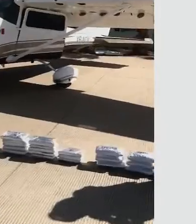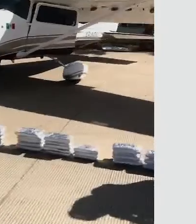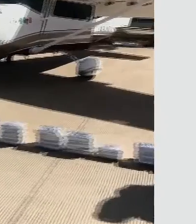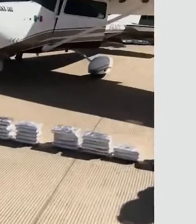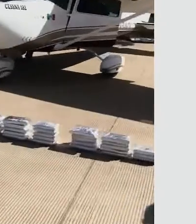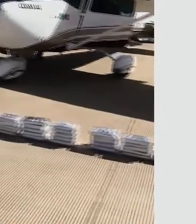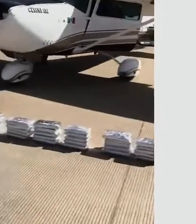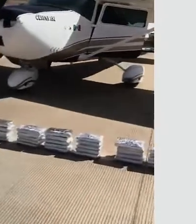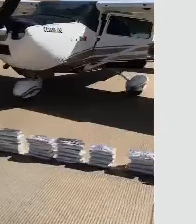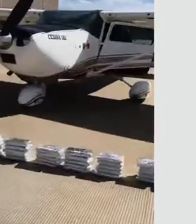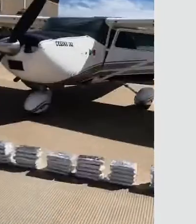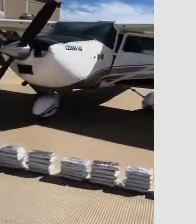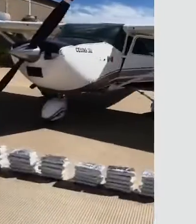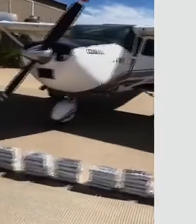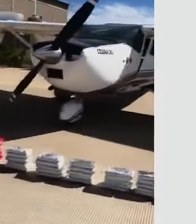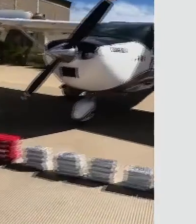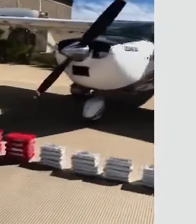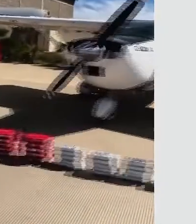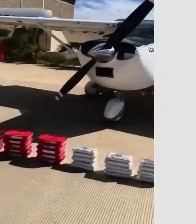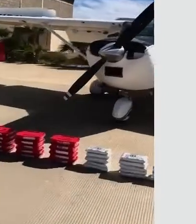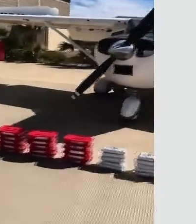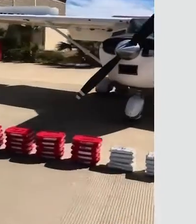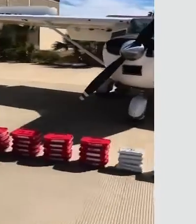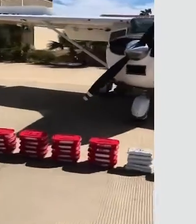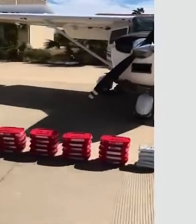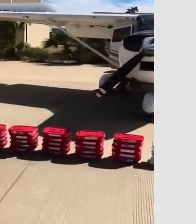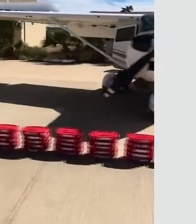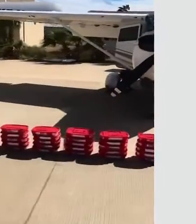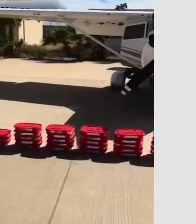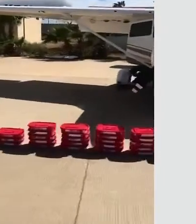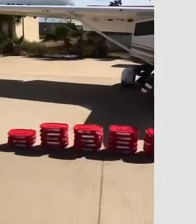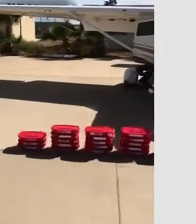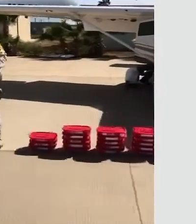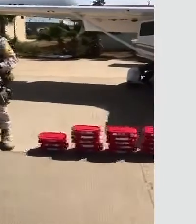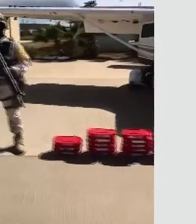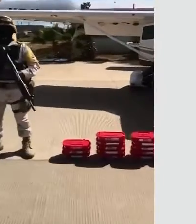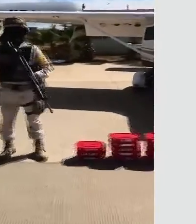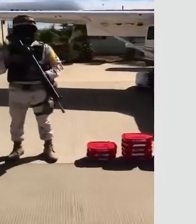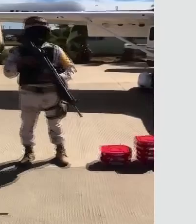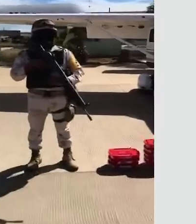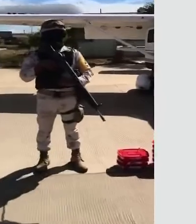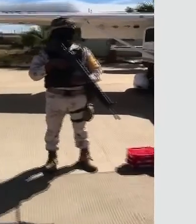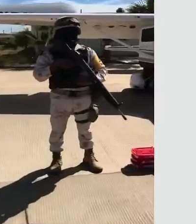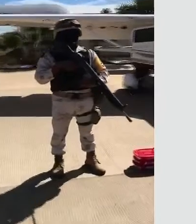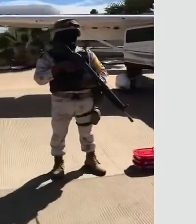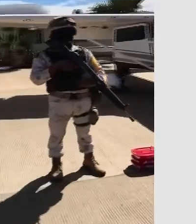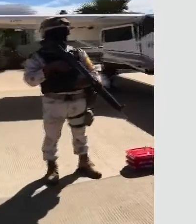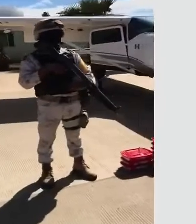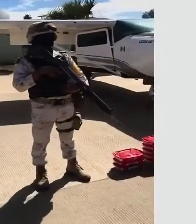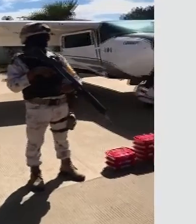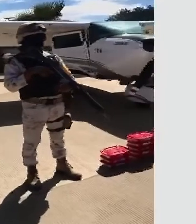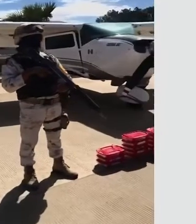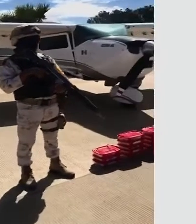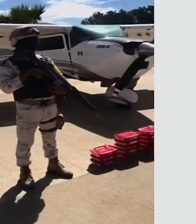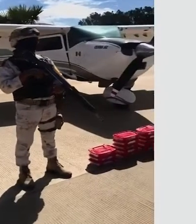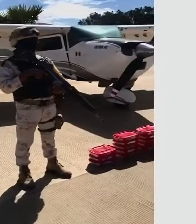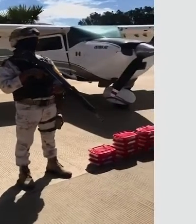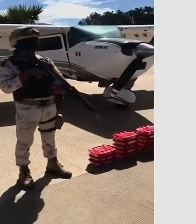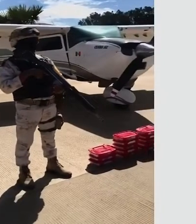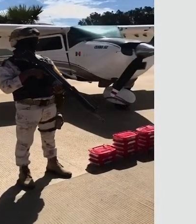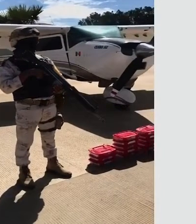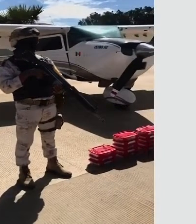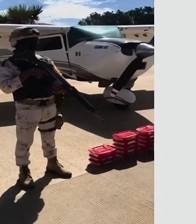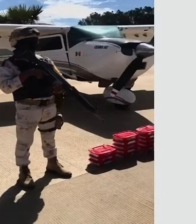1.380 de metanfetaminas, goma de opio, 12 kilogramos, 204 de cocaína, 651 de marihuana,